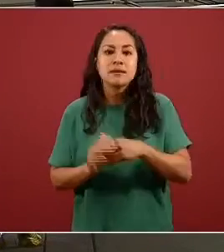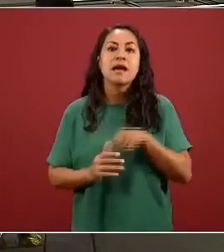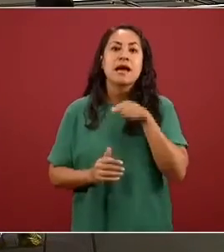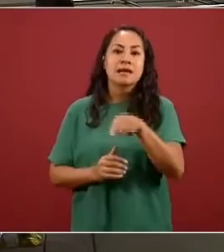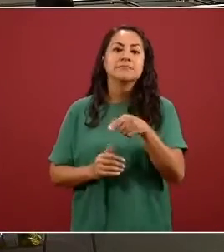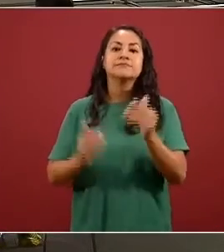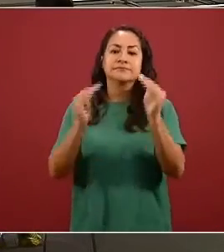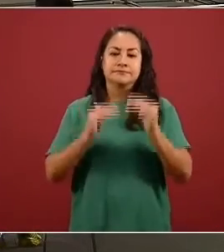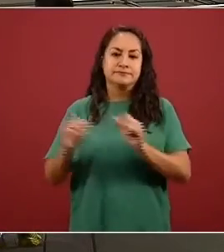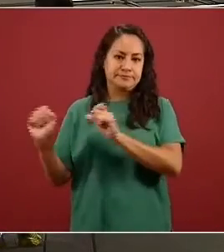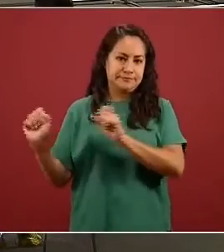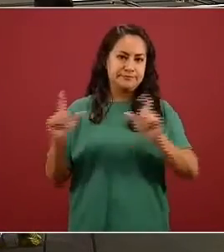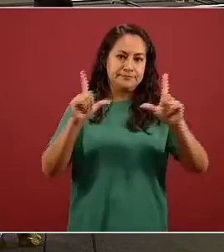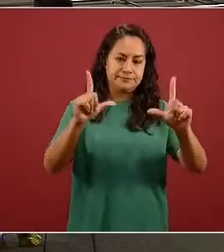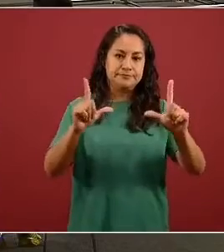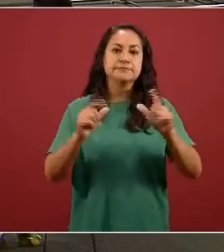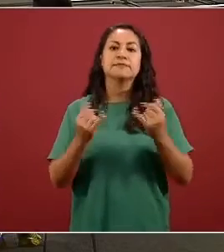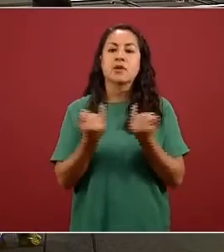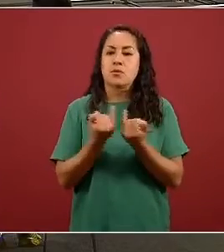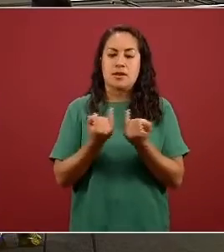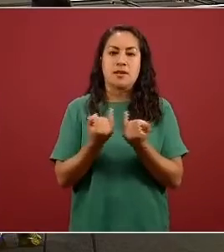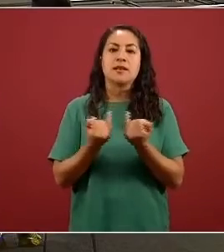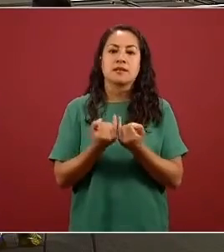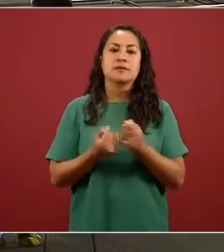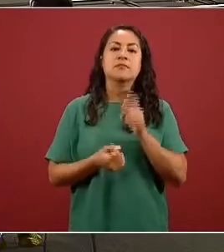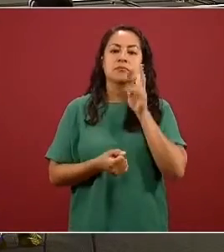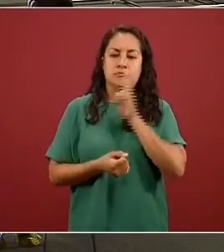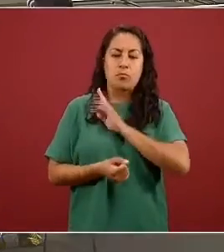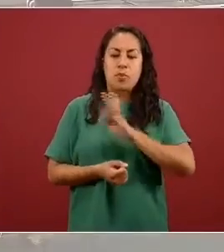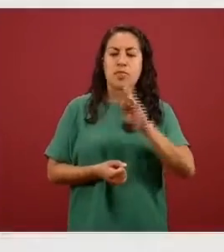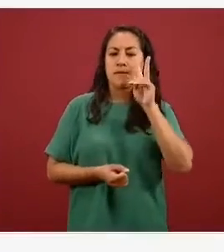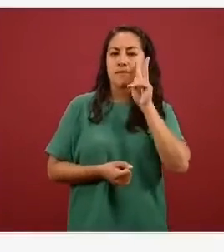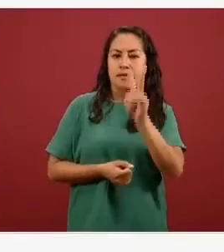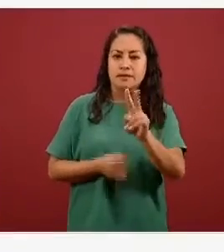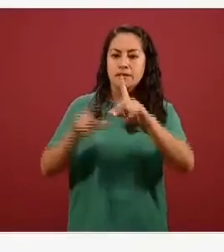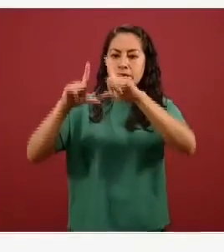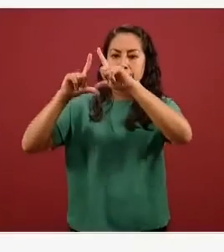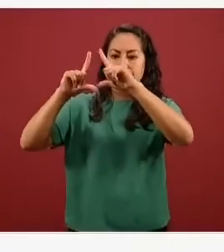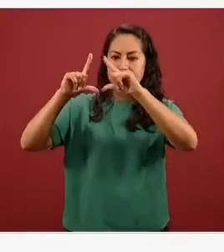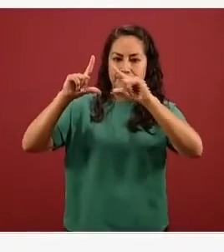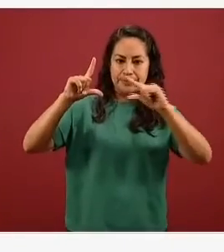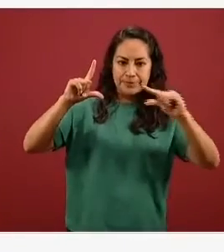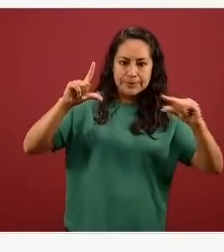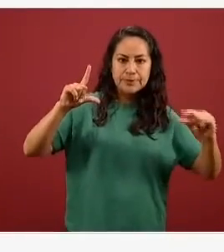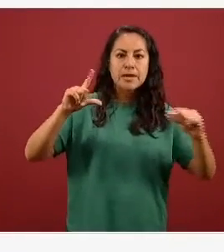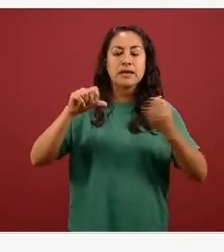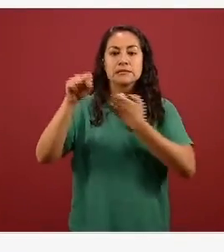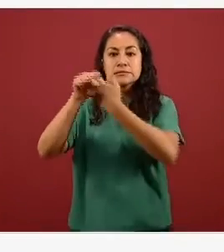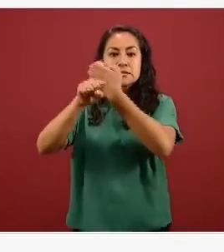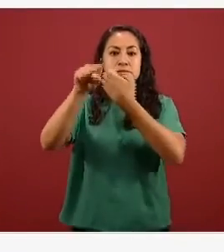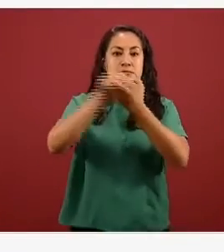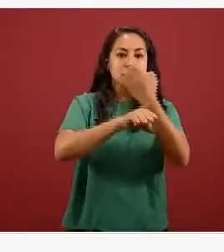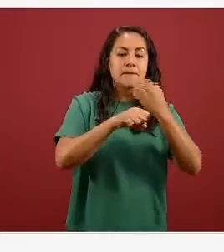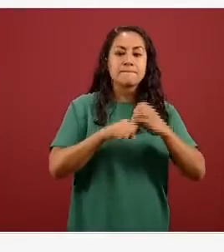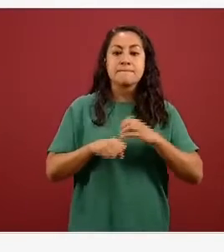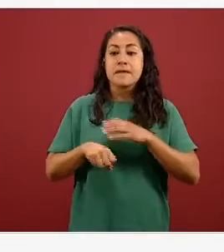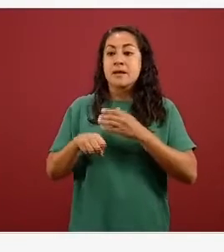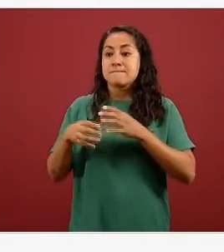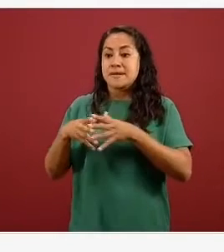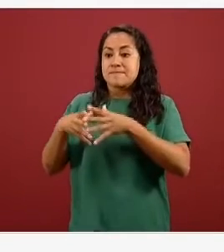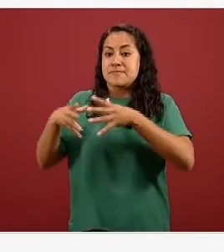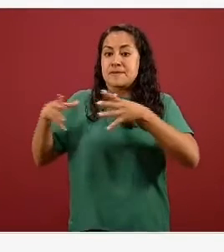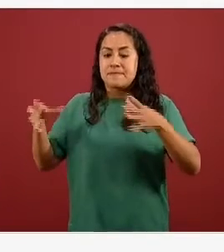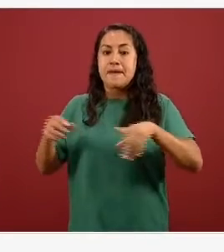ver esta misma distribución, pero alineada por estados con mayor tasa de incidencia por 100.000 habitantes